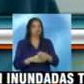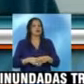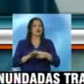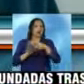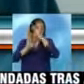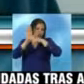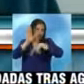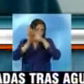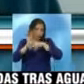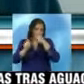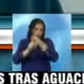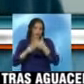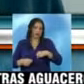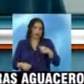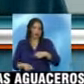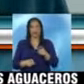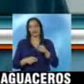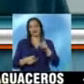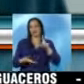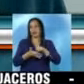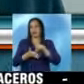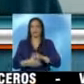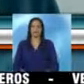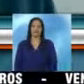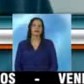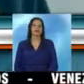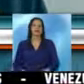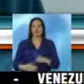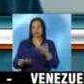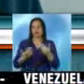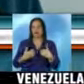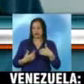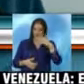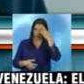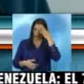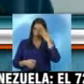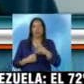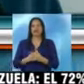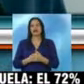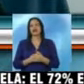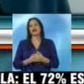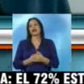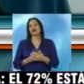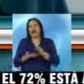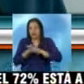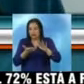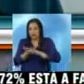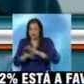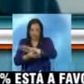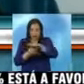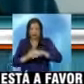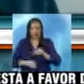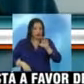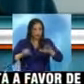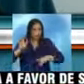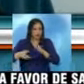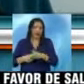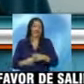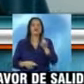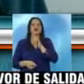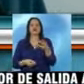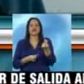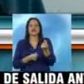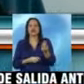Lima. Tiene que comprender que la limpieza de las playas se hace con los fondos de la municipalidad. Nosotros en verano